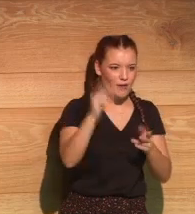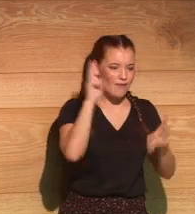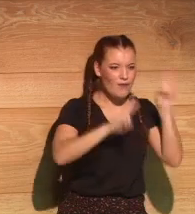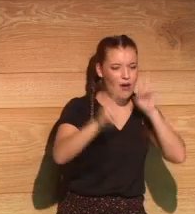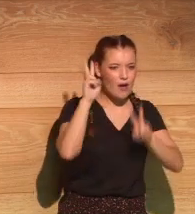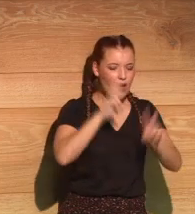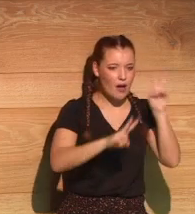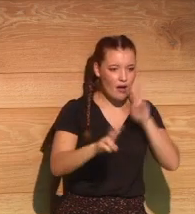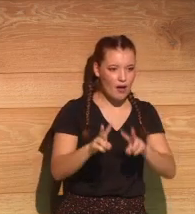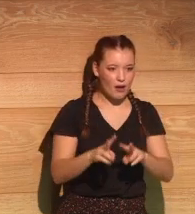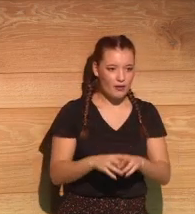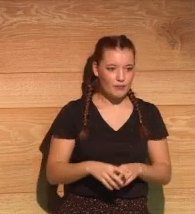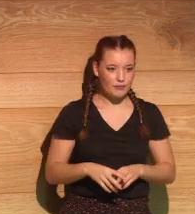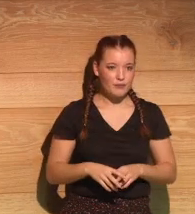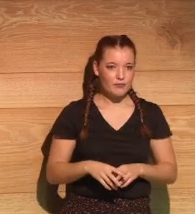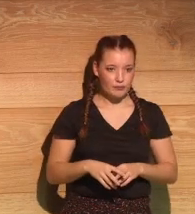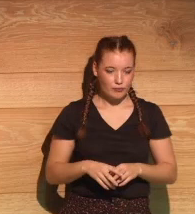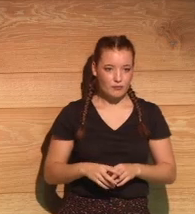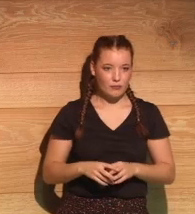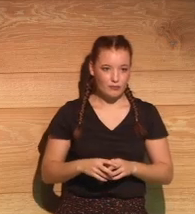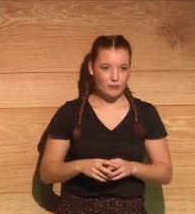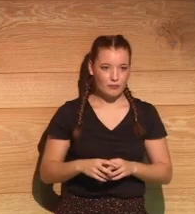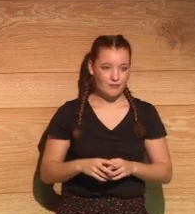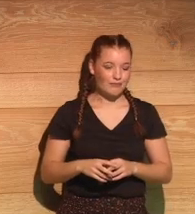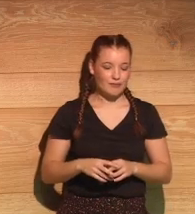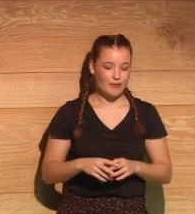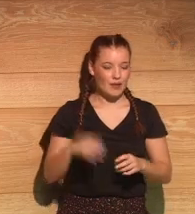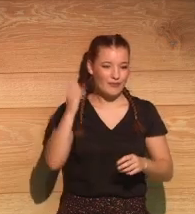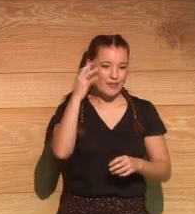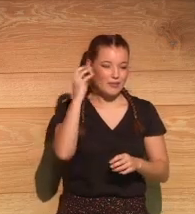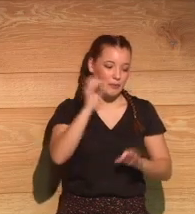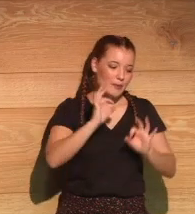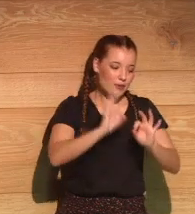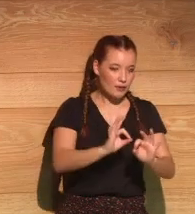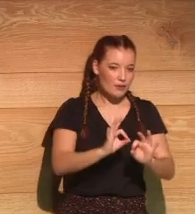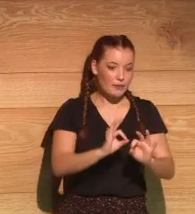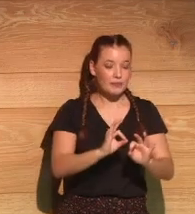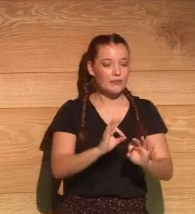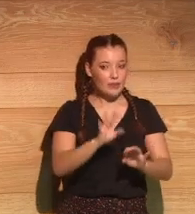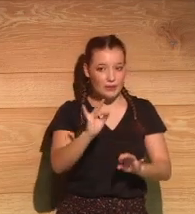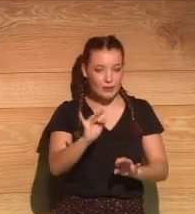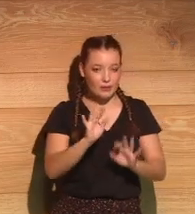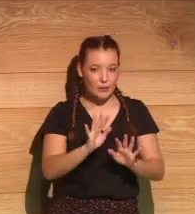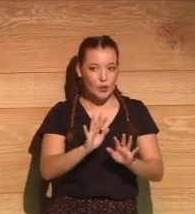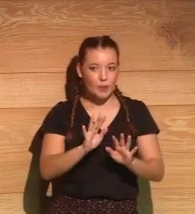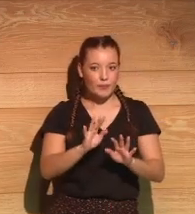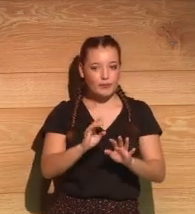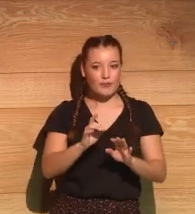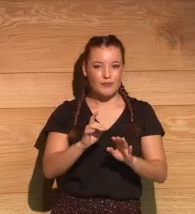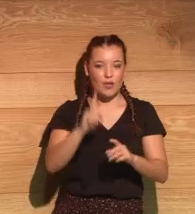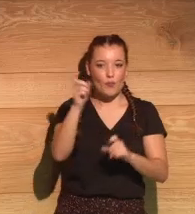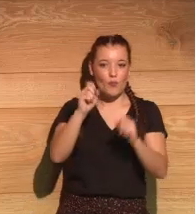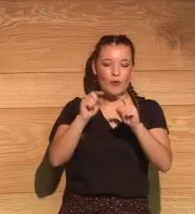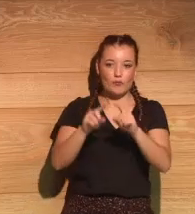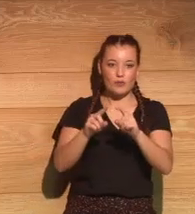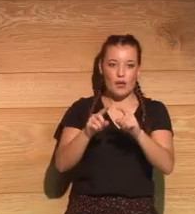Gual, sobre los 7 sabios de la Grecia arcaica. Sí, la cuestión es qué forma YouTube. Si tú le preguntas